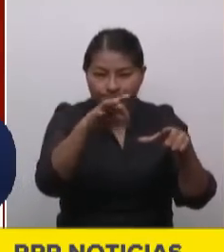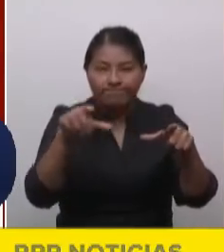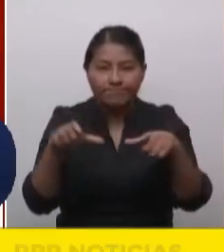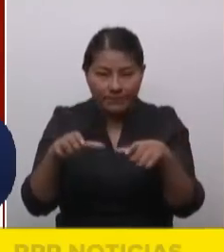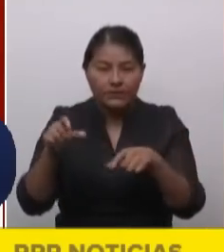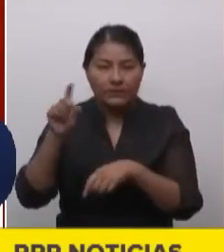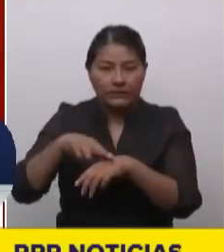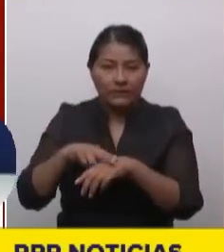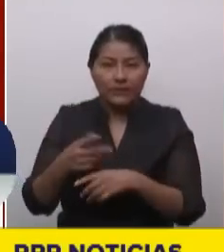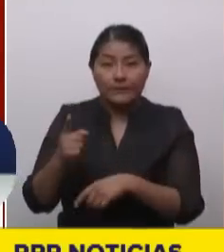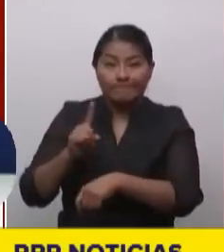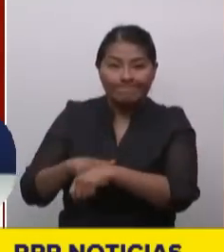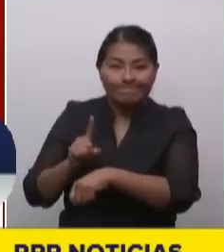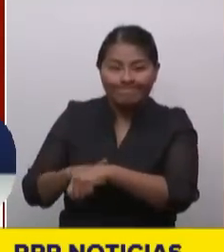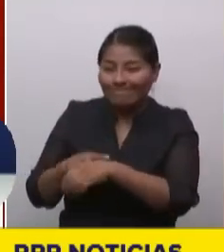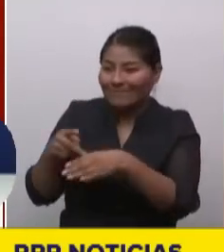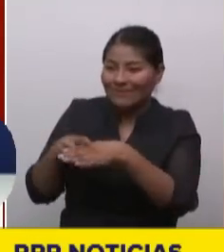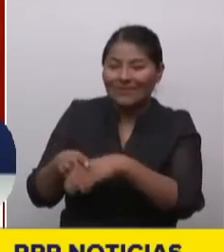Dado el poco tiempo que tengo,